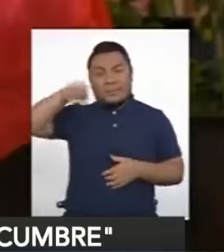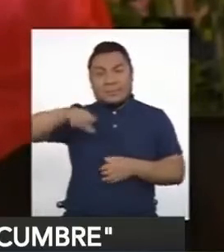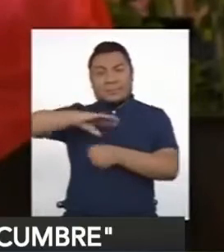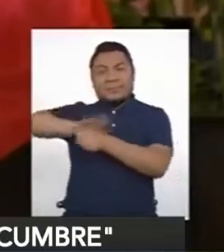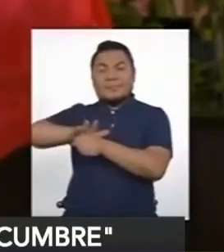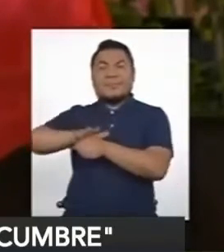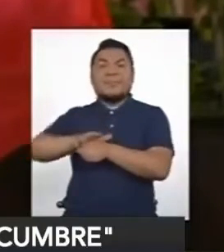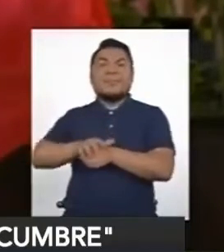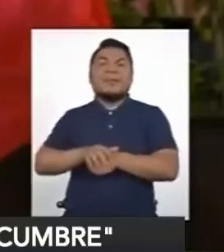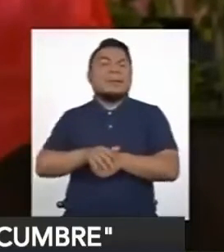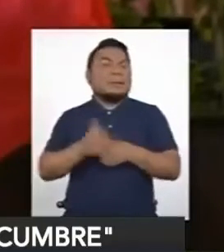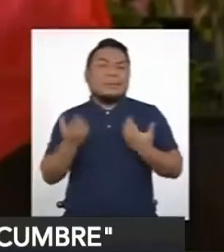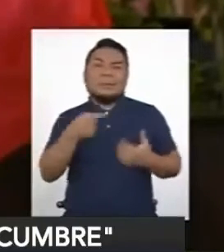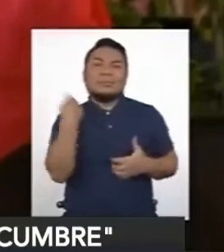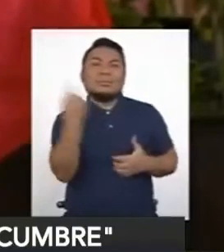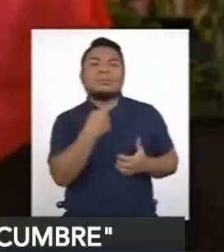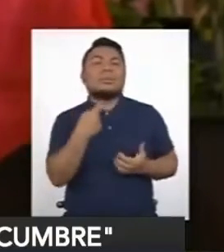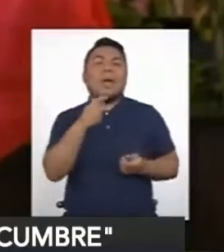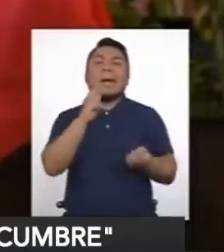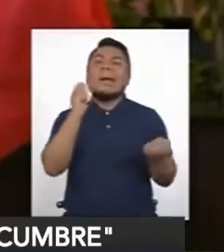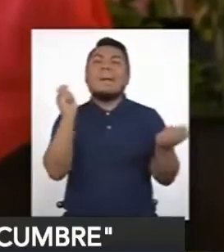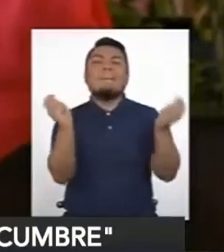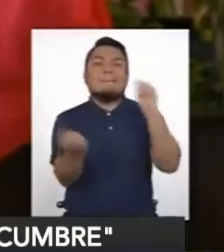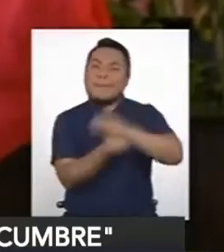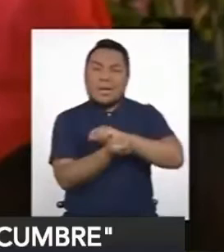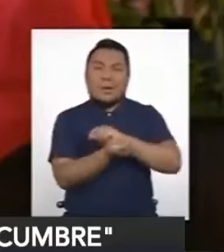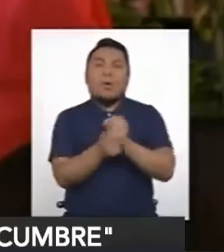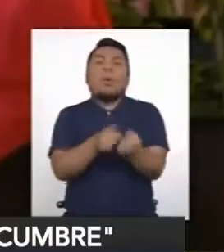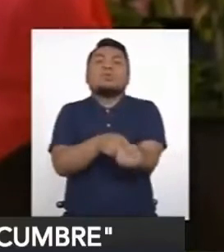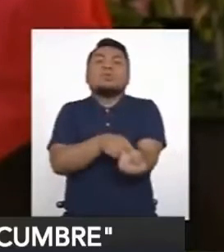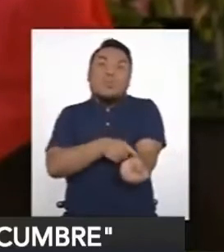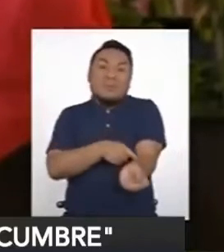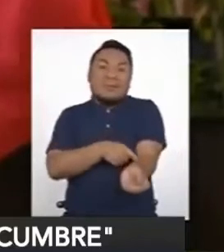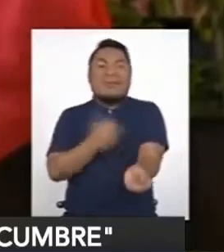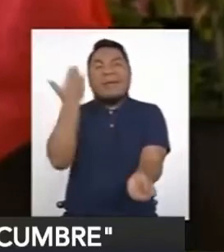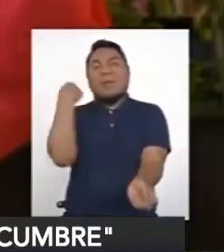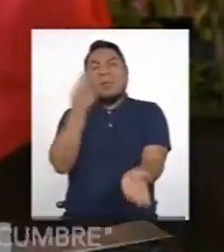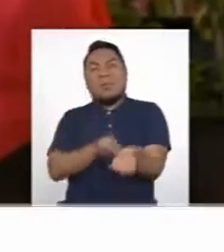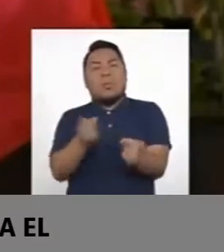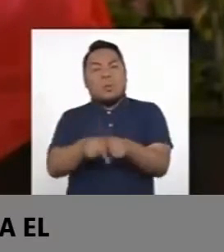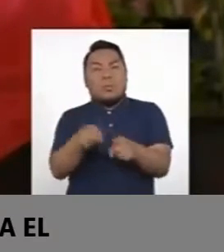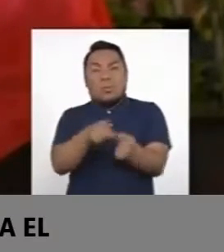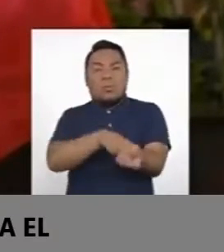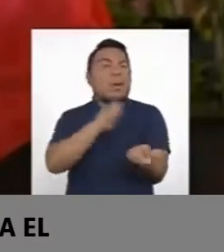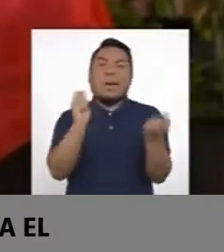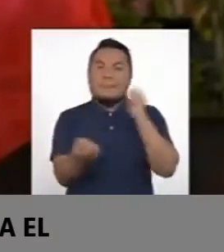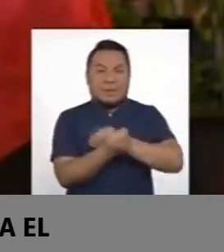obliga a cambiar nuestro estilo de vida, nuestras costumbres, nuestros hábitos.